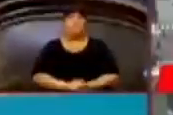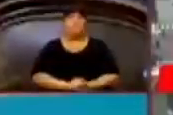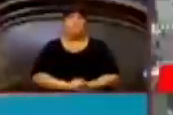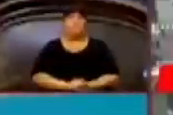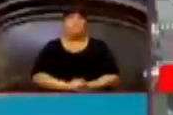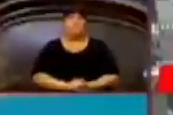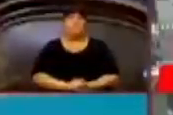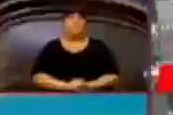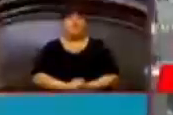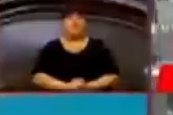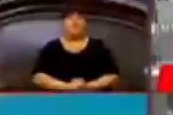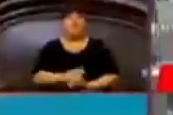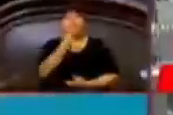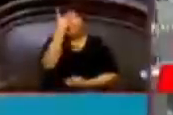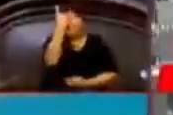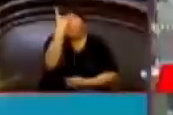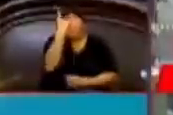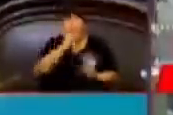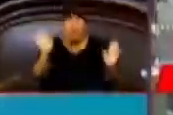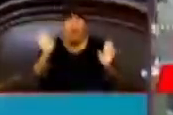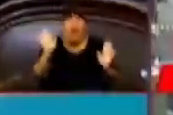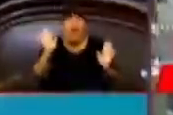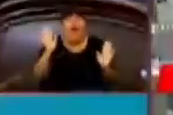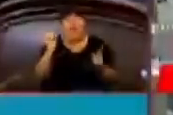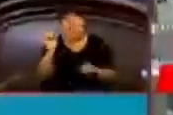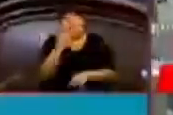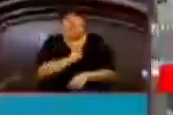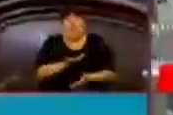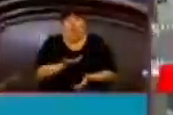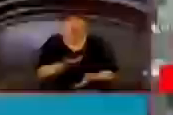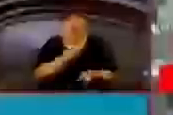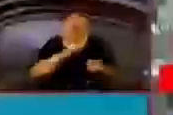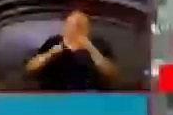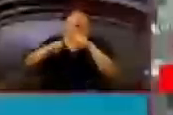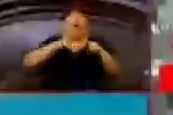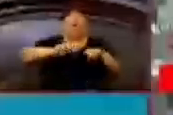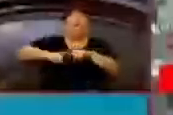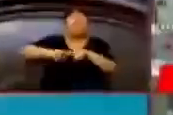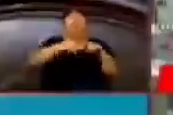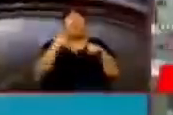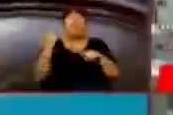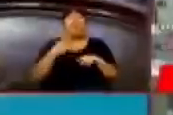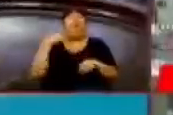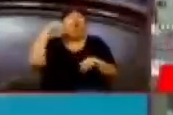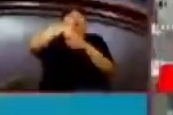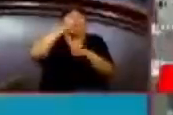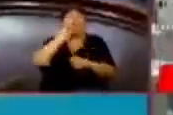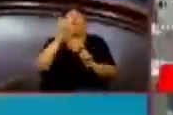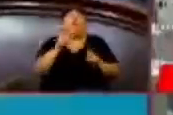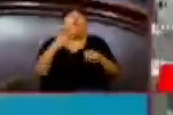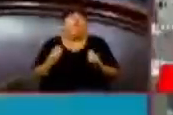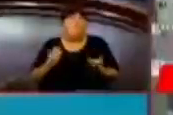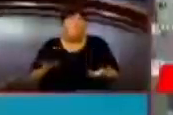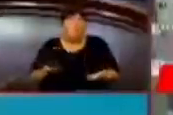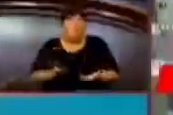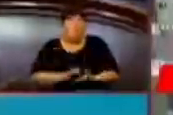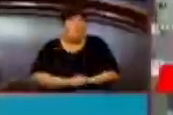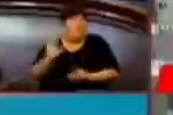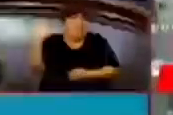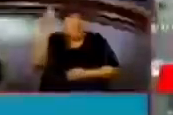Funes de Rioja, es un tipo de primera, muy dedicado a hacer una Argentina de primera.